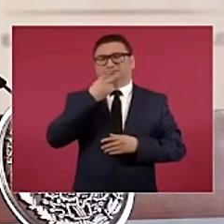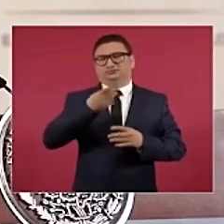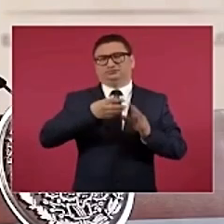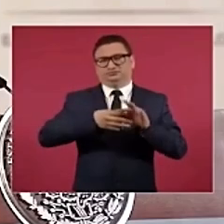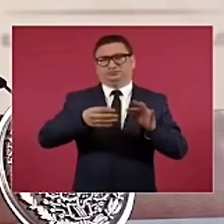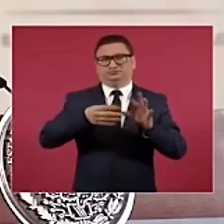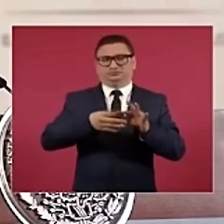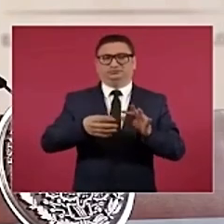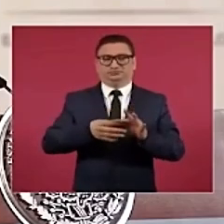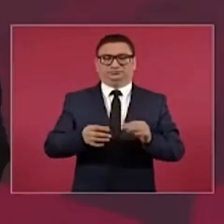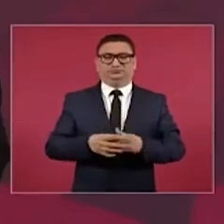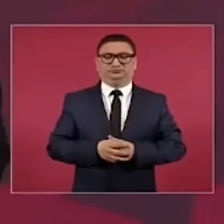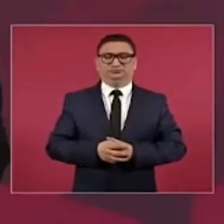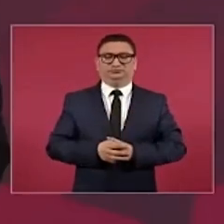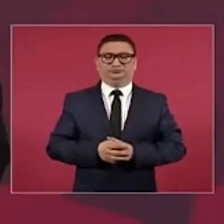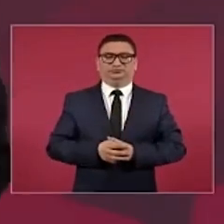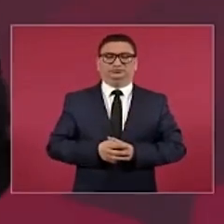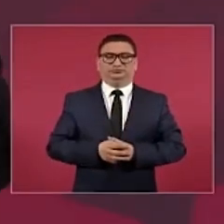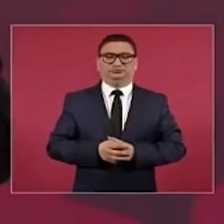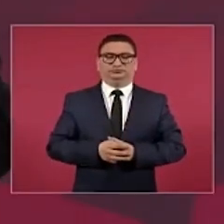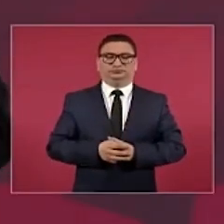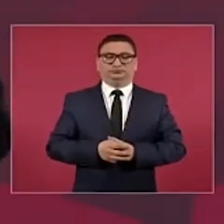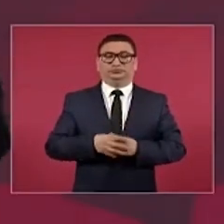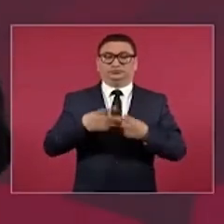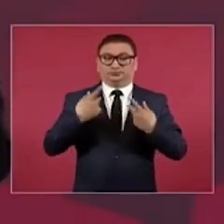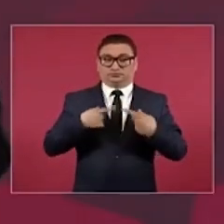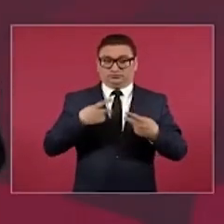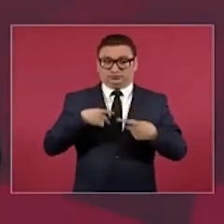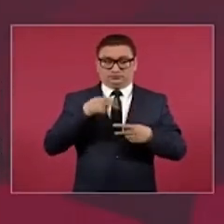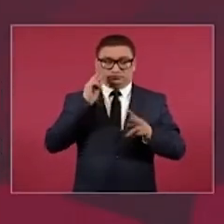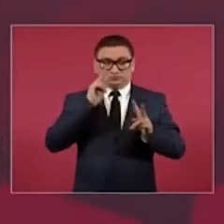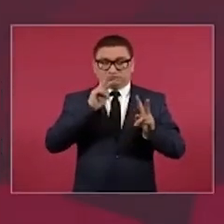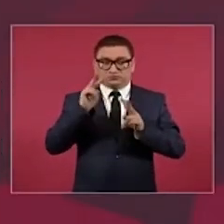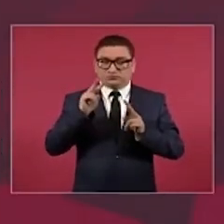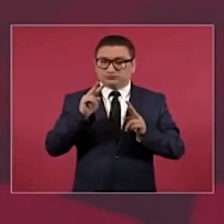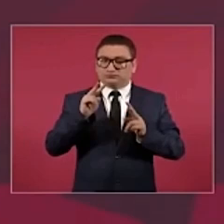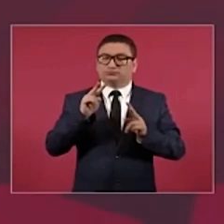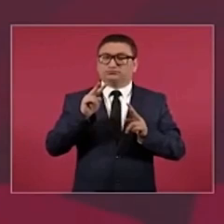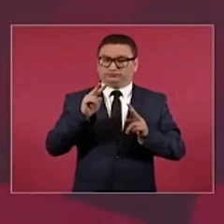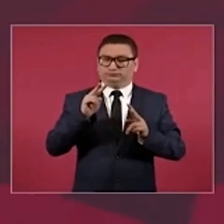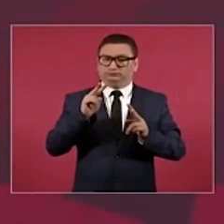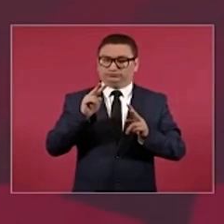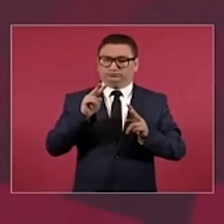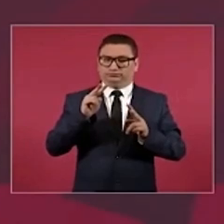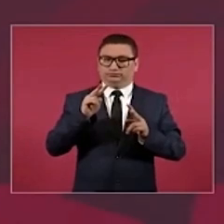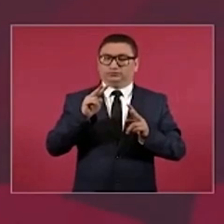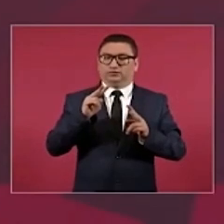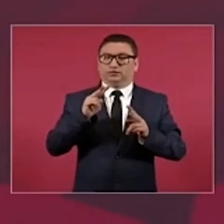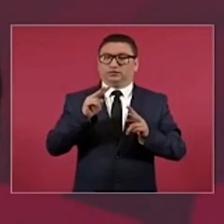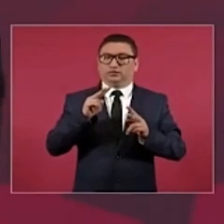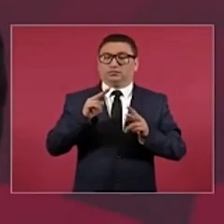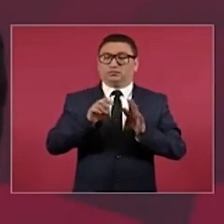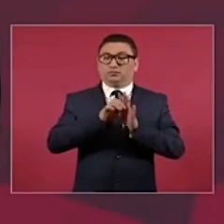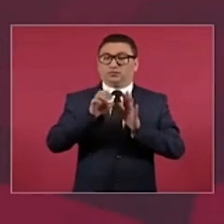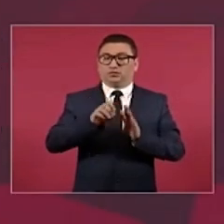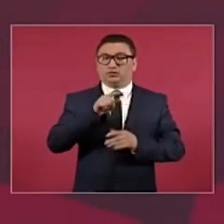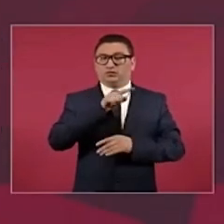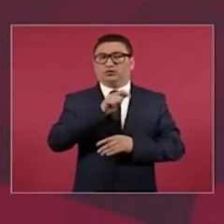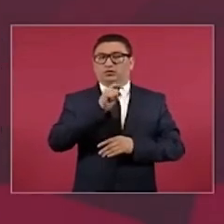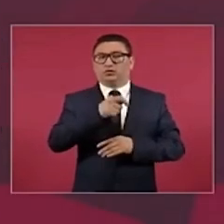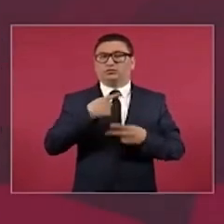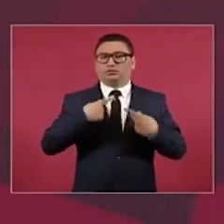otras ocasiones se fije de Cuál es el